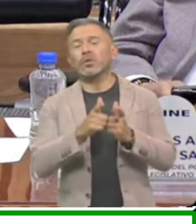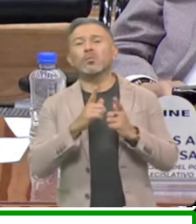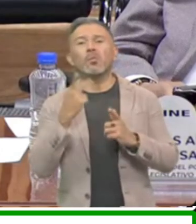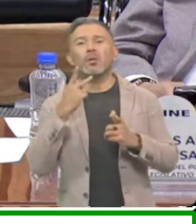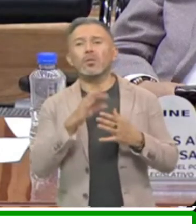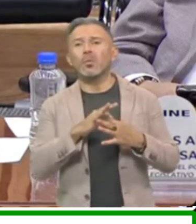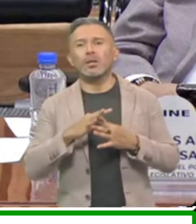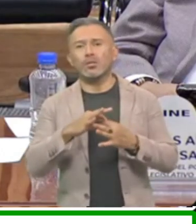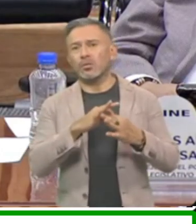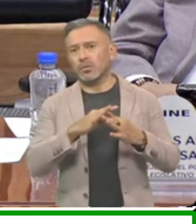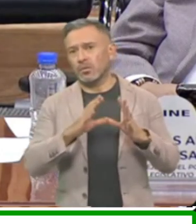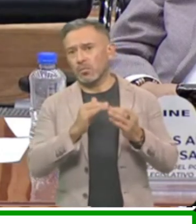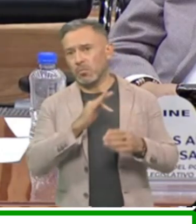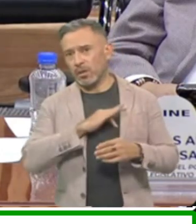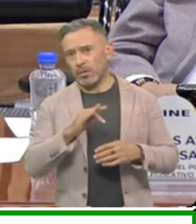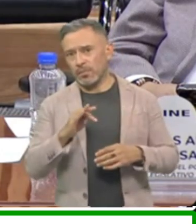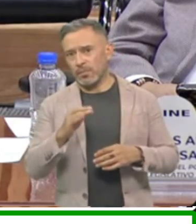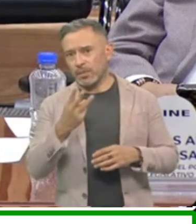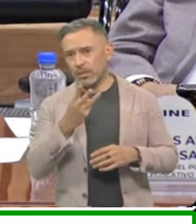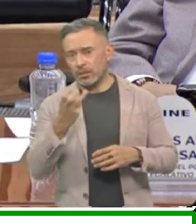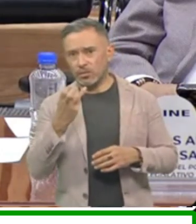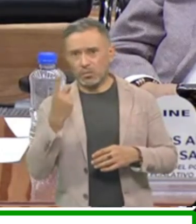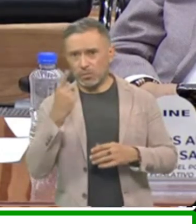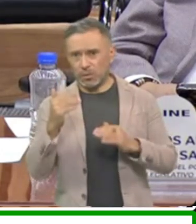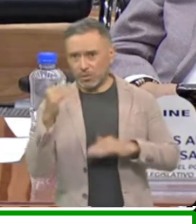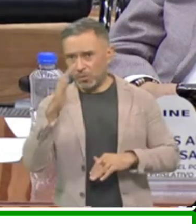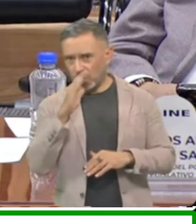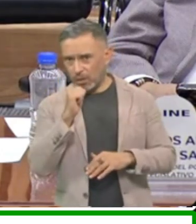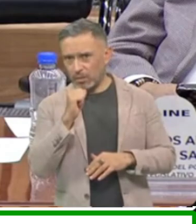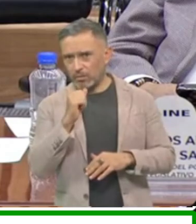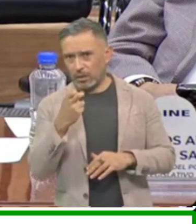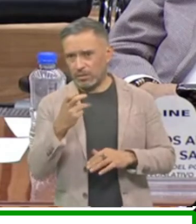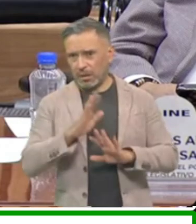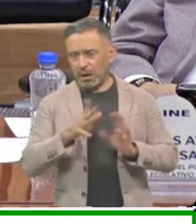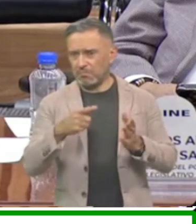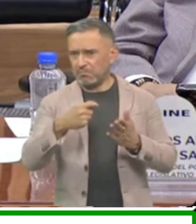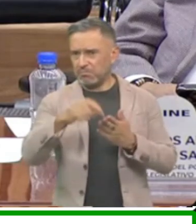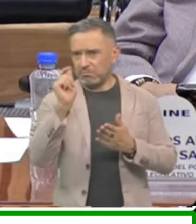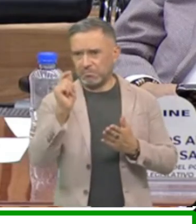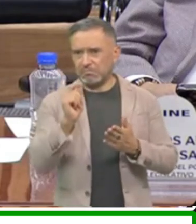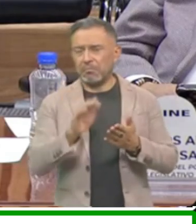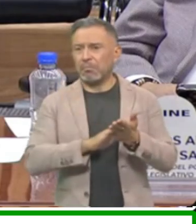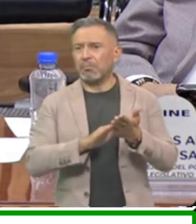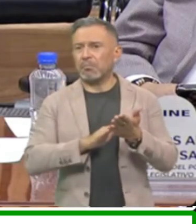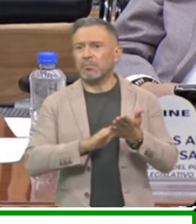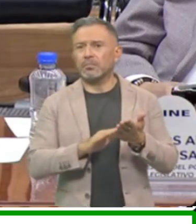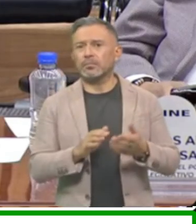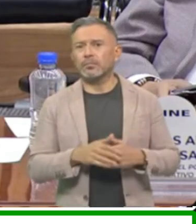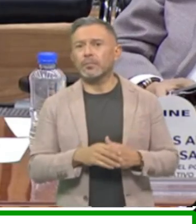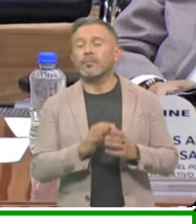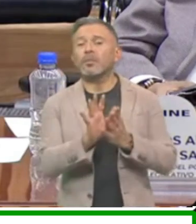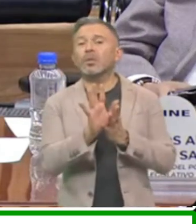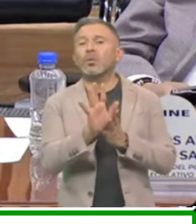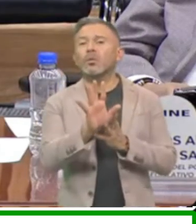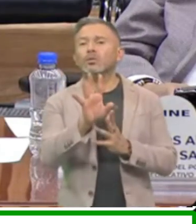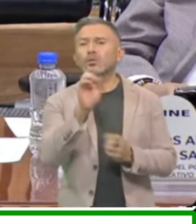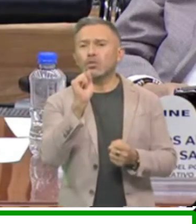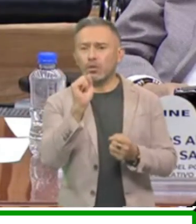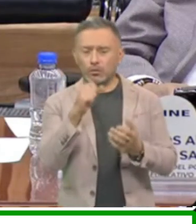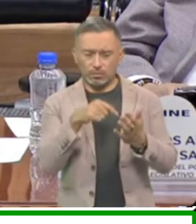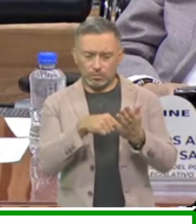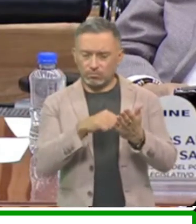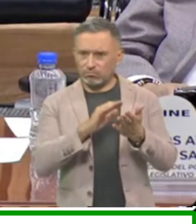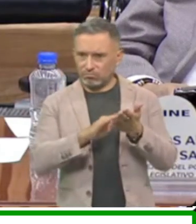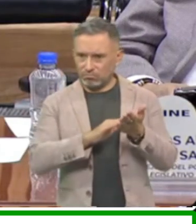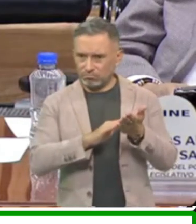tener más de 300 diputados. Y así de un plumazo borraron de la Constitución la posibilidad